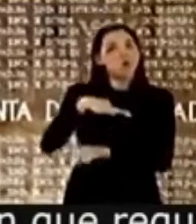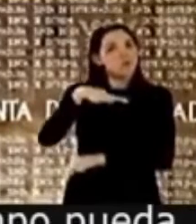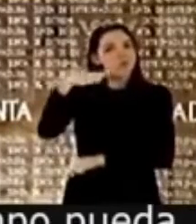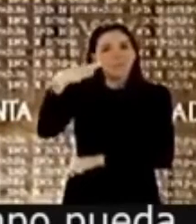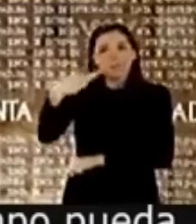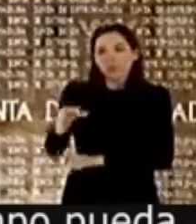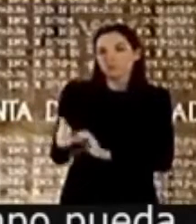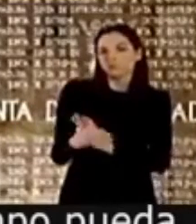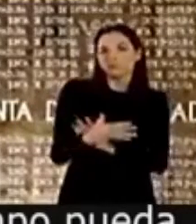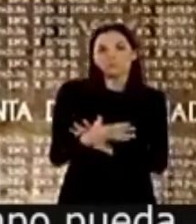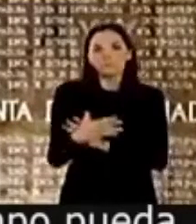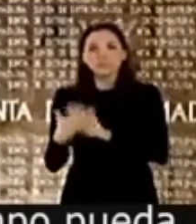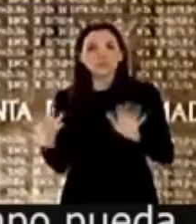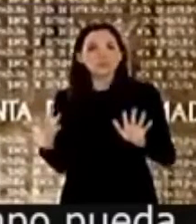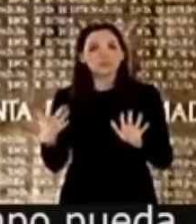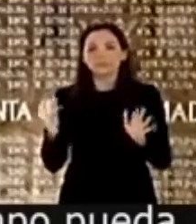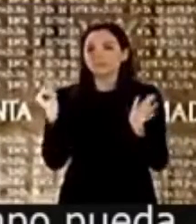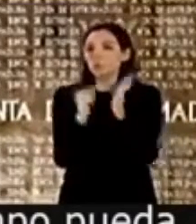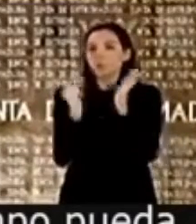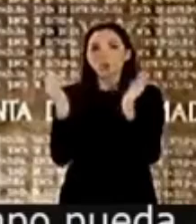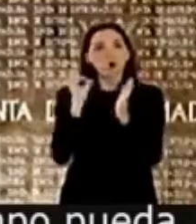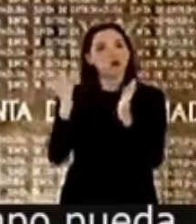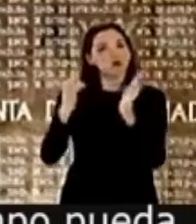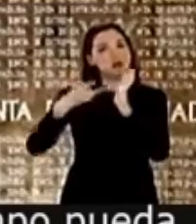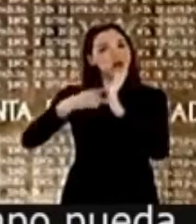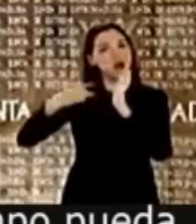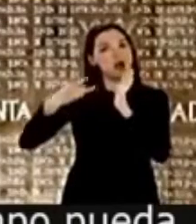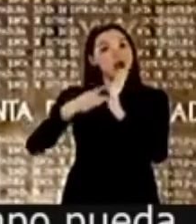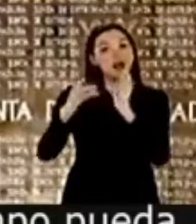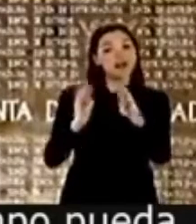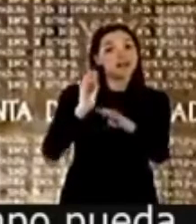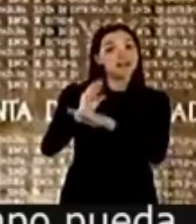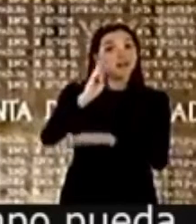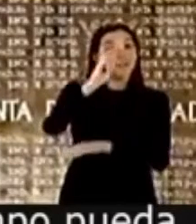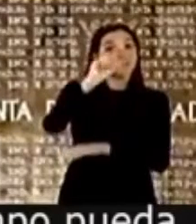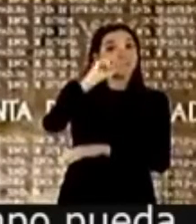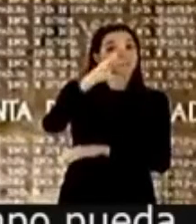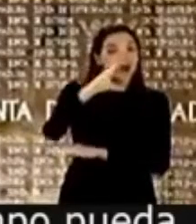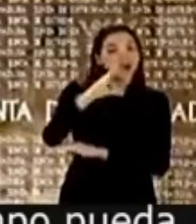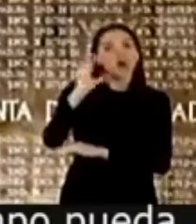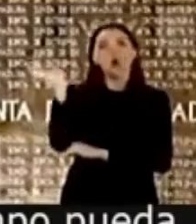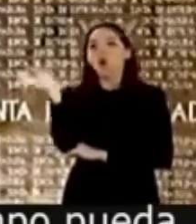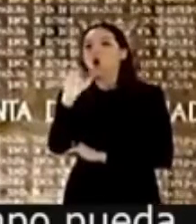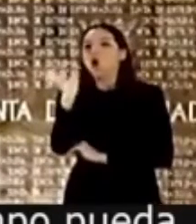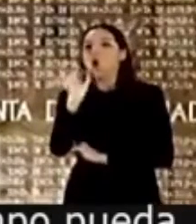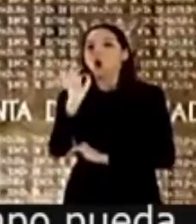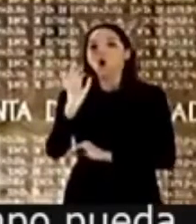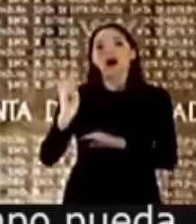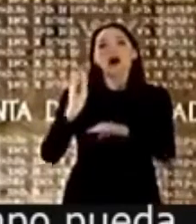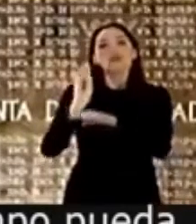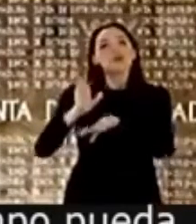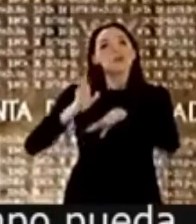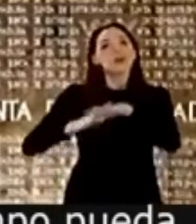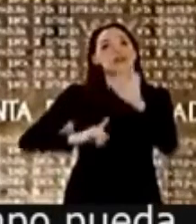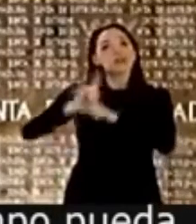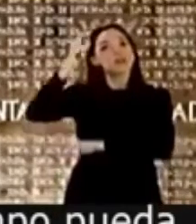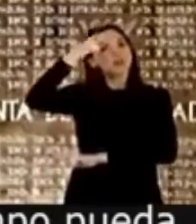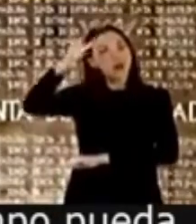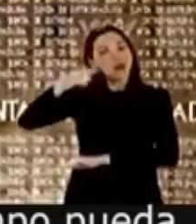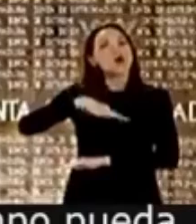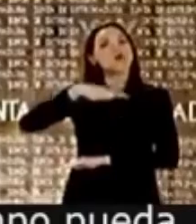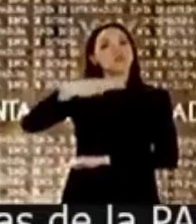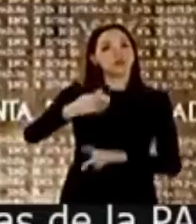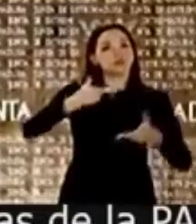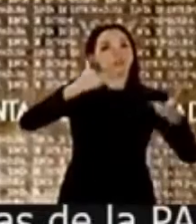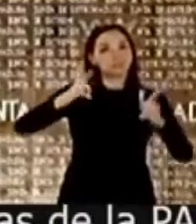máxima rapidez y con la máxima eficacia las ayudas de la PAC y las ayudas del Programa de Desarrollo Rural. Hoy